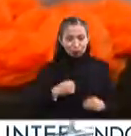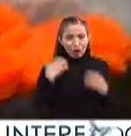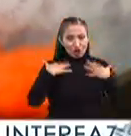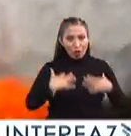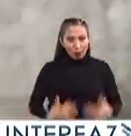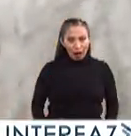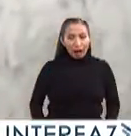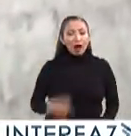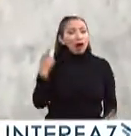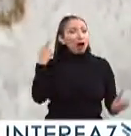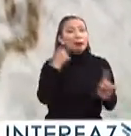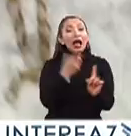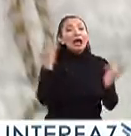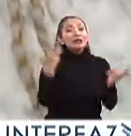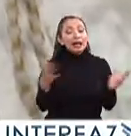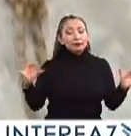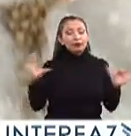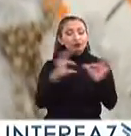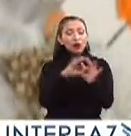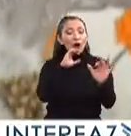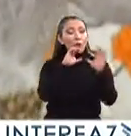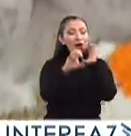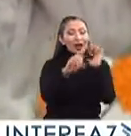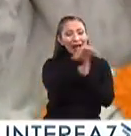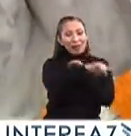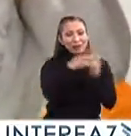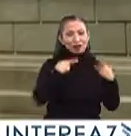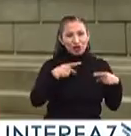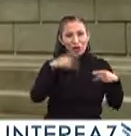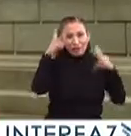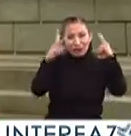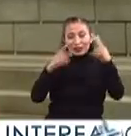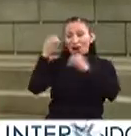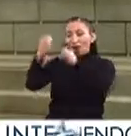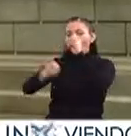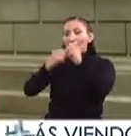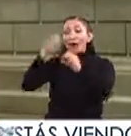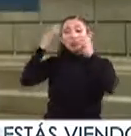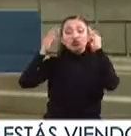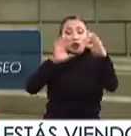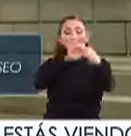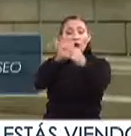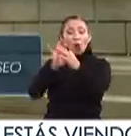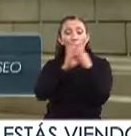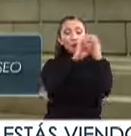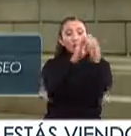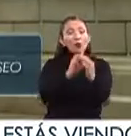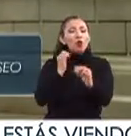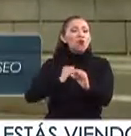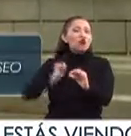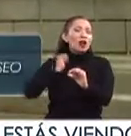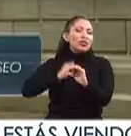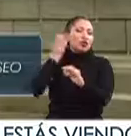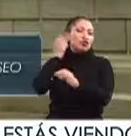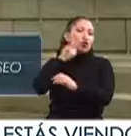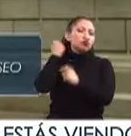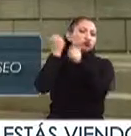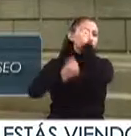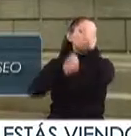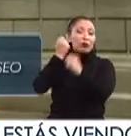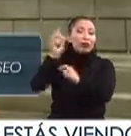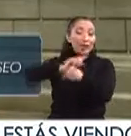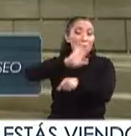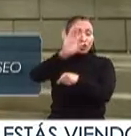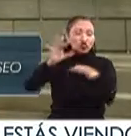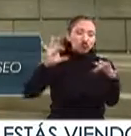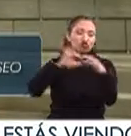Catrina. El propósito es generar puentes de comunicación entre los visitantes, las obras y el museo, recuperar las tradiciones, ¿no?, este Día de Muertos, y que se